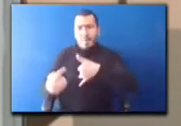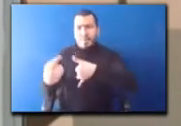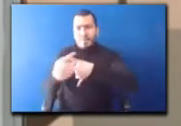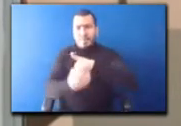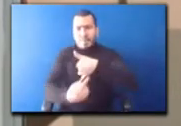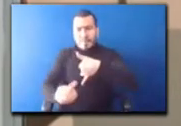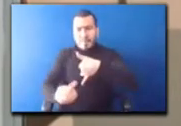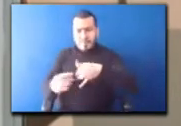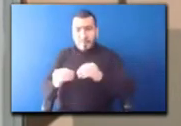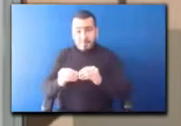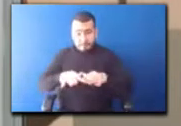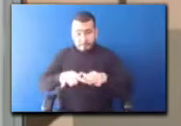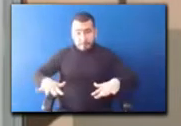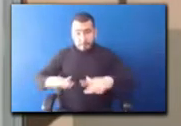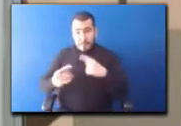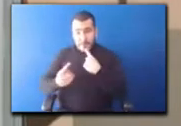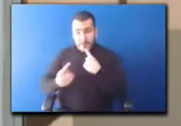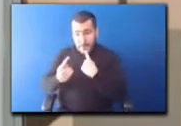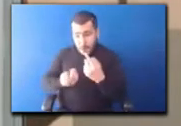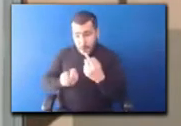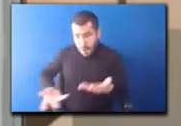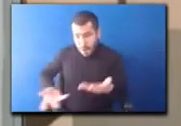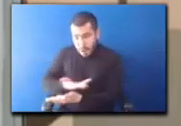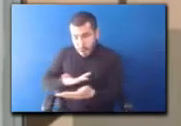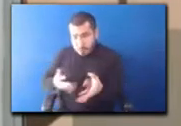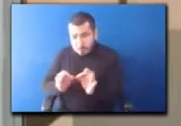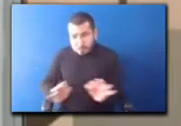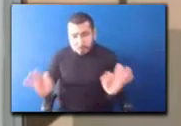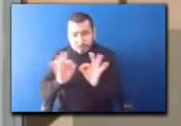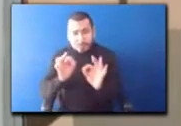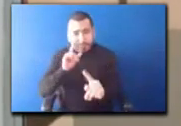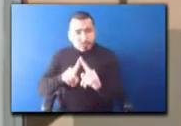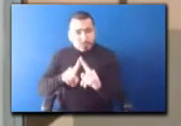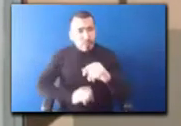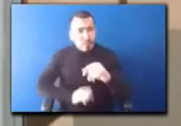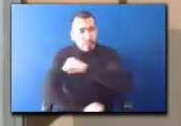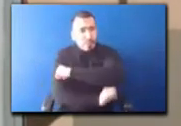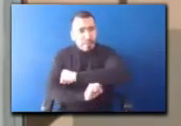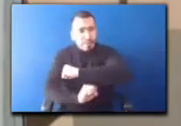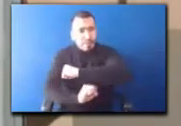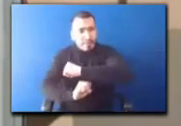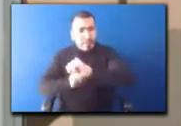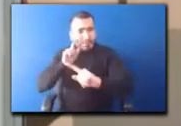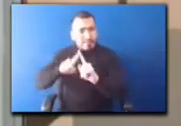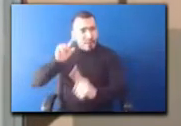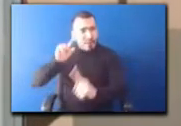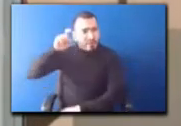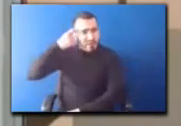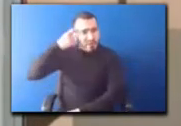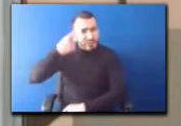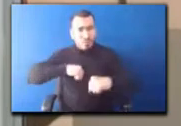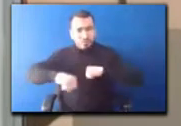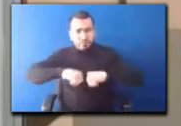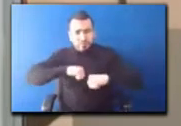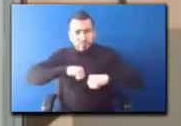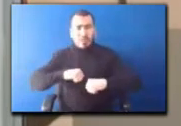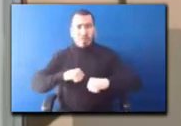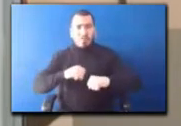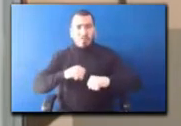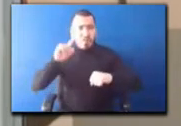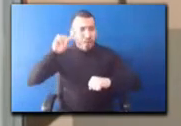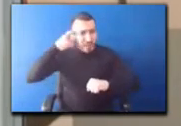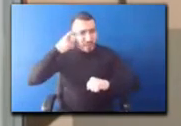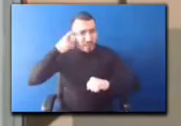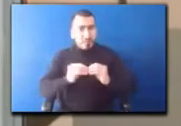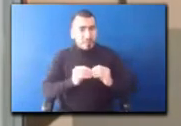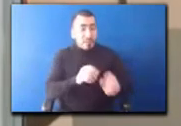diálogo constituyen a su vez uno de los pilares fundamentales del buen gobierno en la gestión pública y en los ejercicios de participación